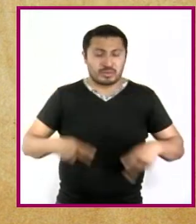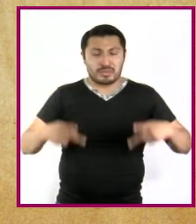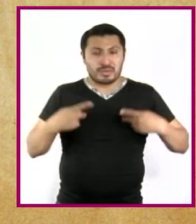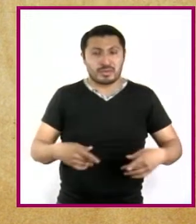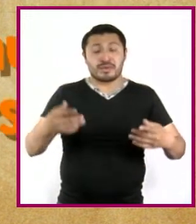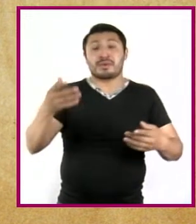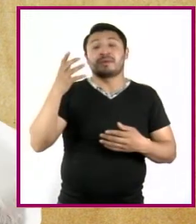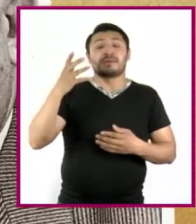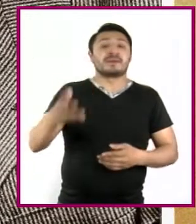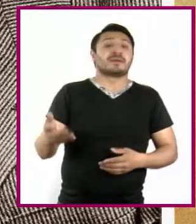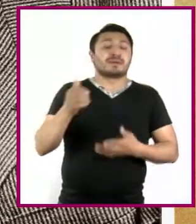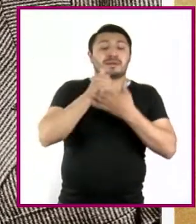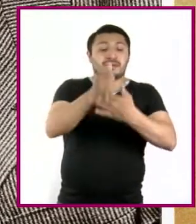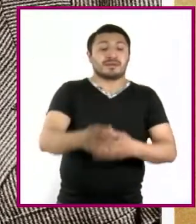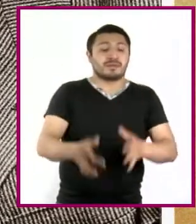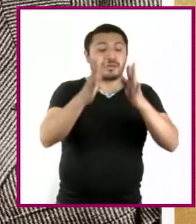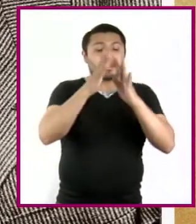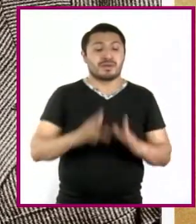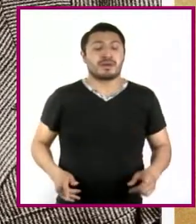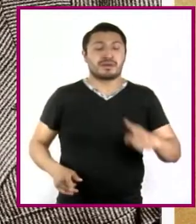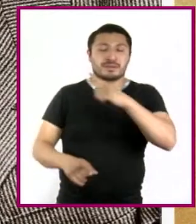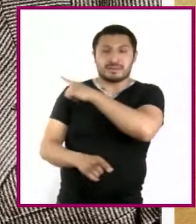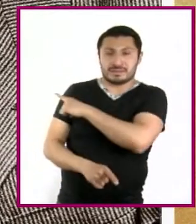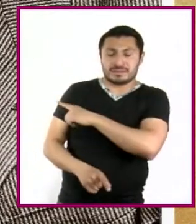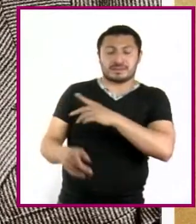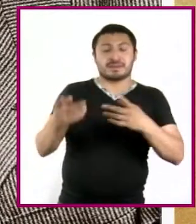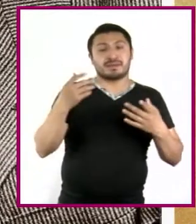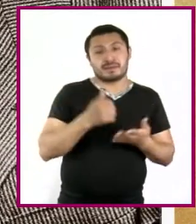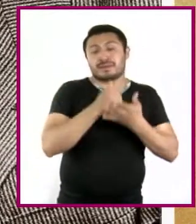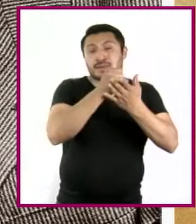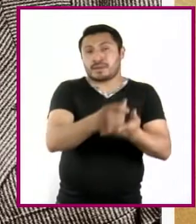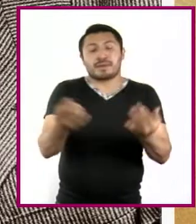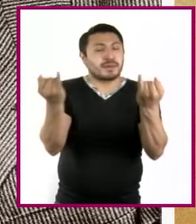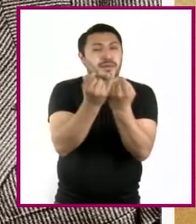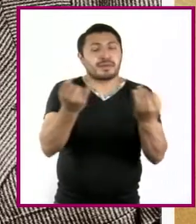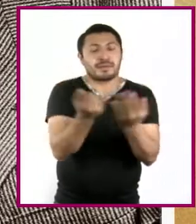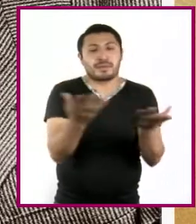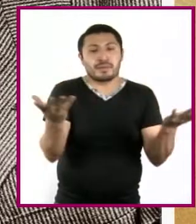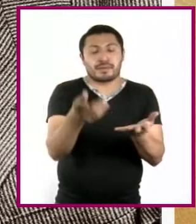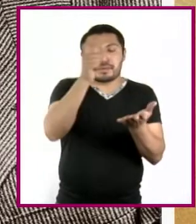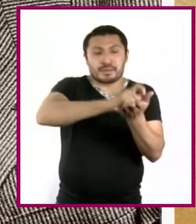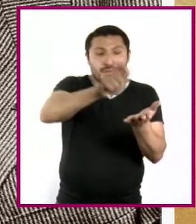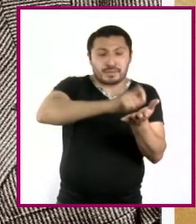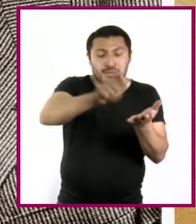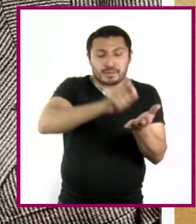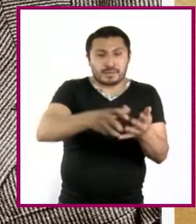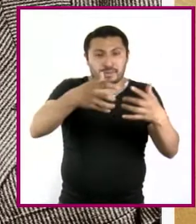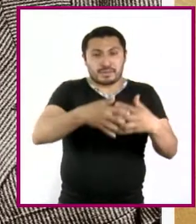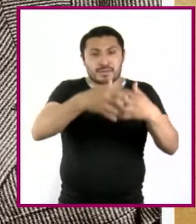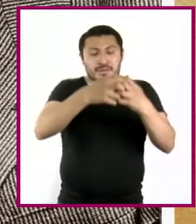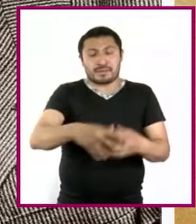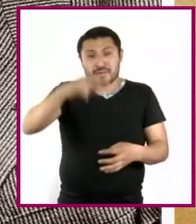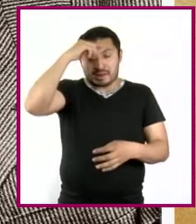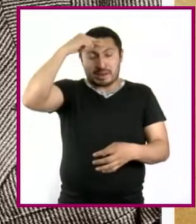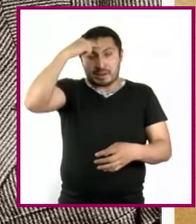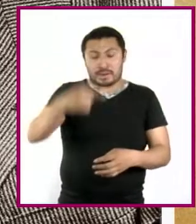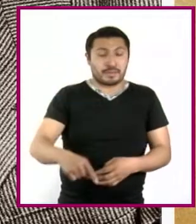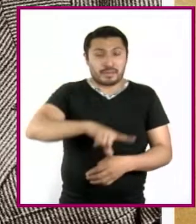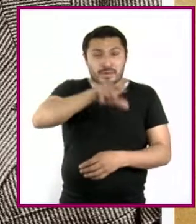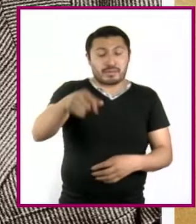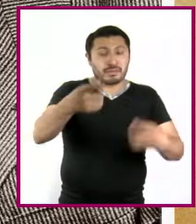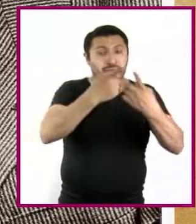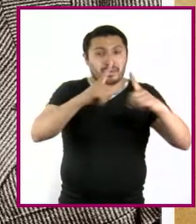historiador francés Fernand Braudel, quien también ha construido un sistema intelectual para después